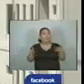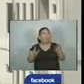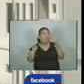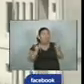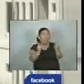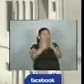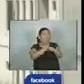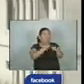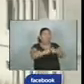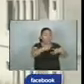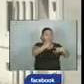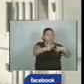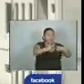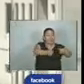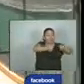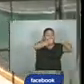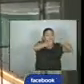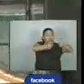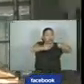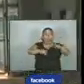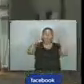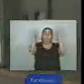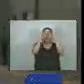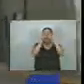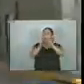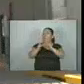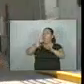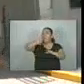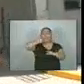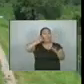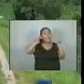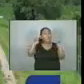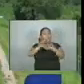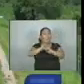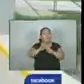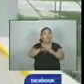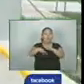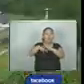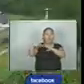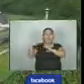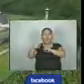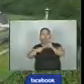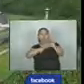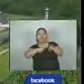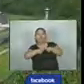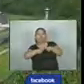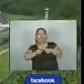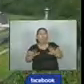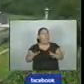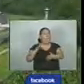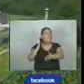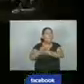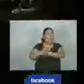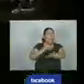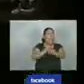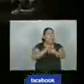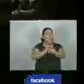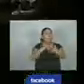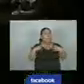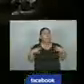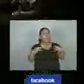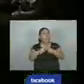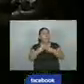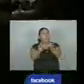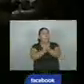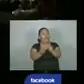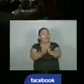reformas al sistema penitenciario, bloqueo de señal en los recintos y control externo e interno debido a la criminalidad, que es un problema social con el que se